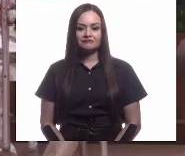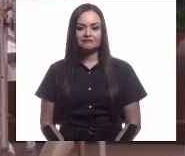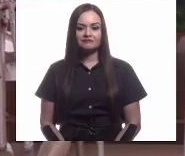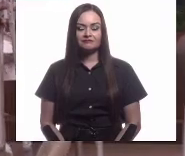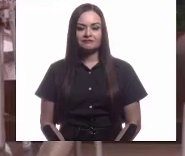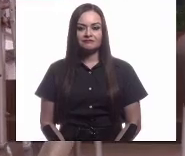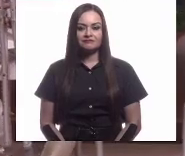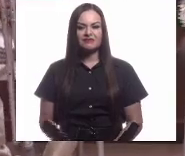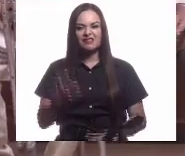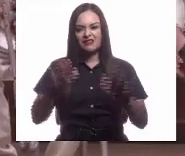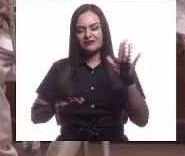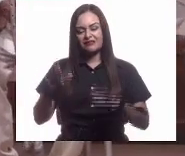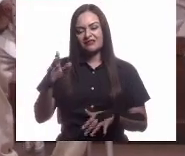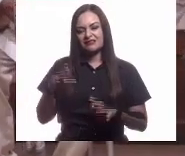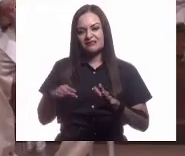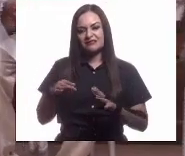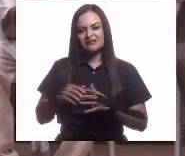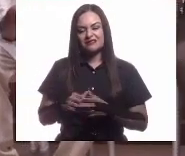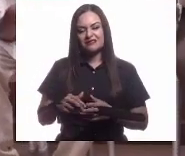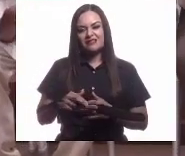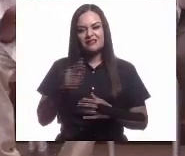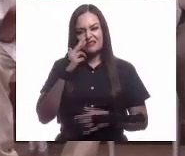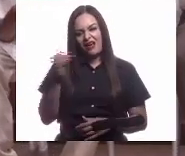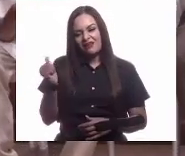Es extraño, pero